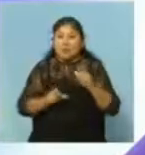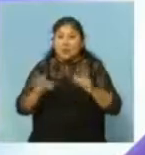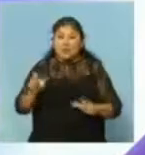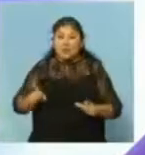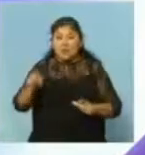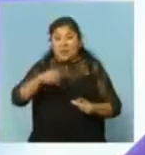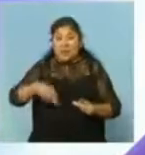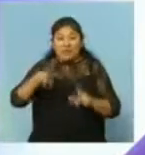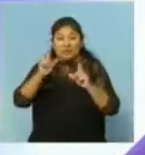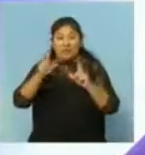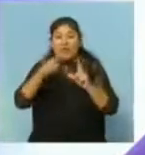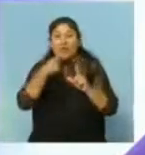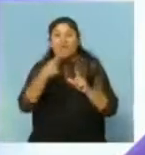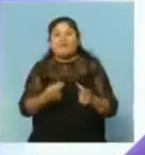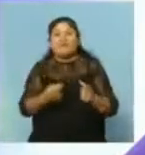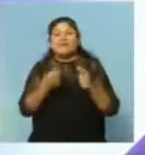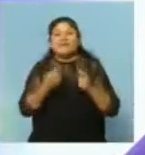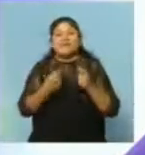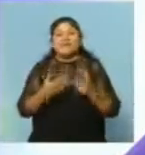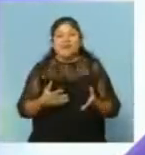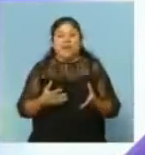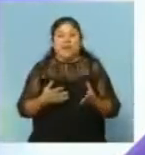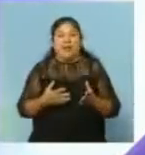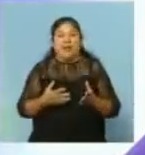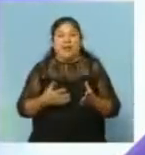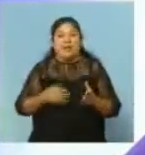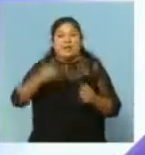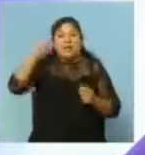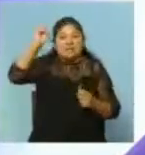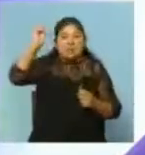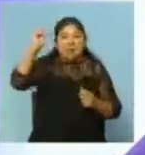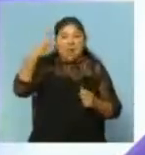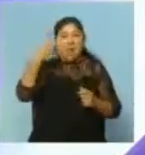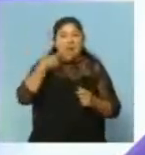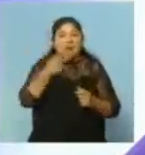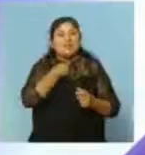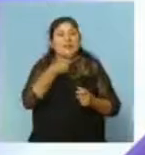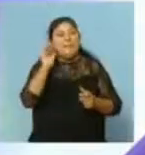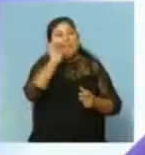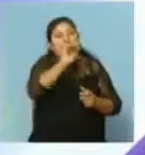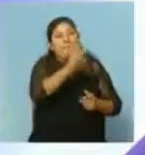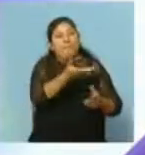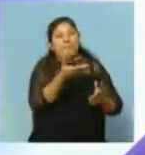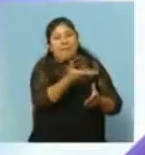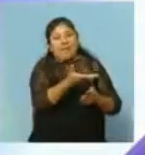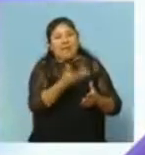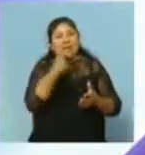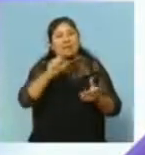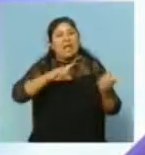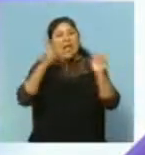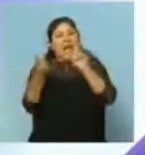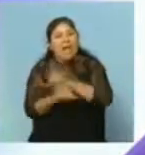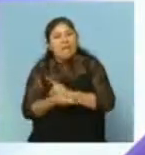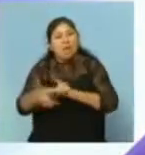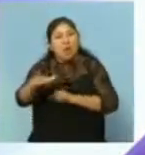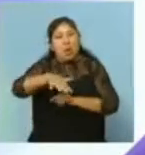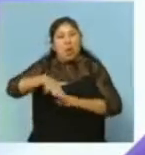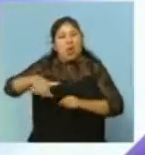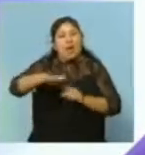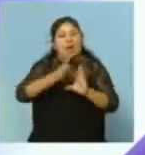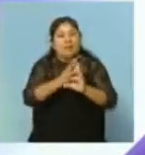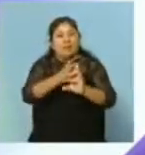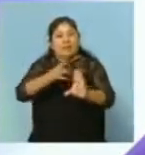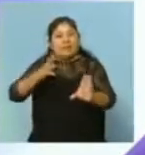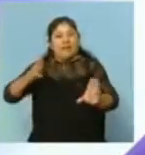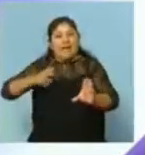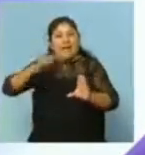los docentes para refugiarse en la sombra, porque estaba ya en la parte donde esperaban, bastante calurosa, y